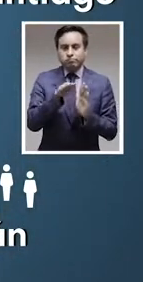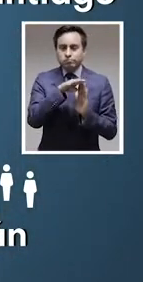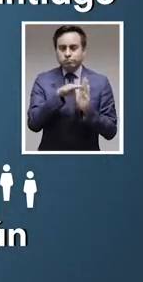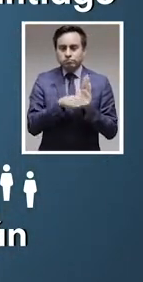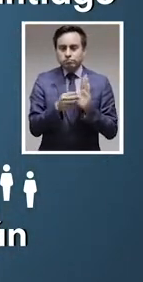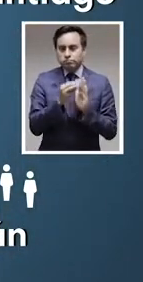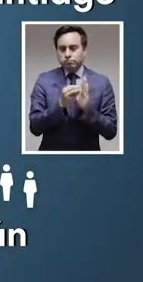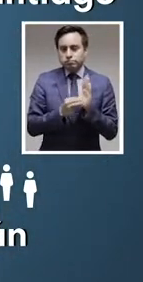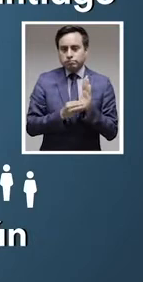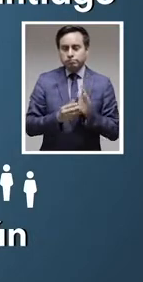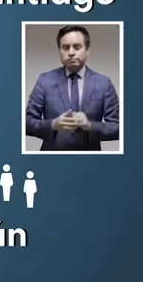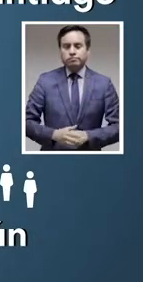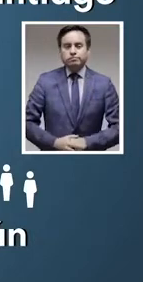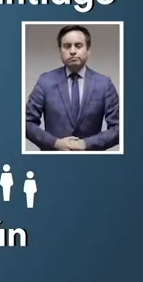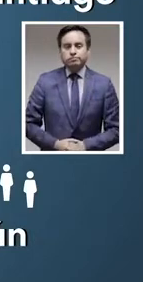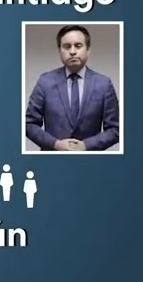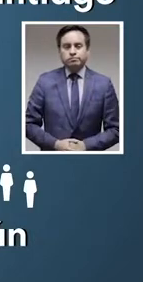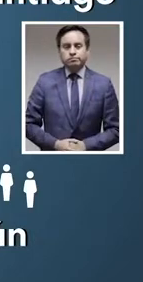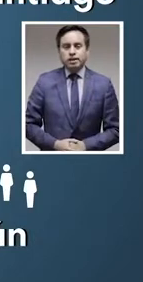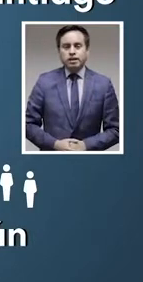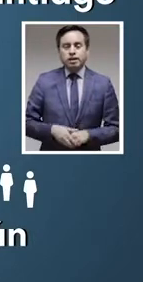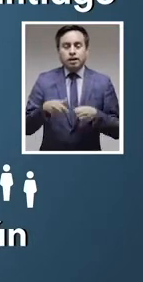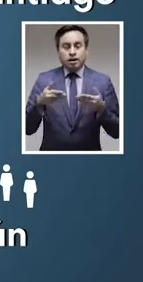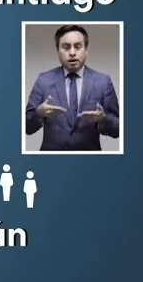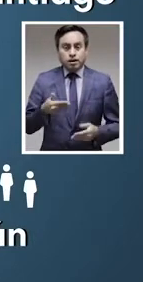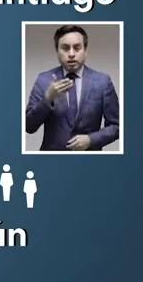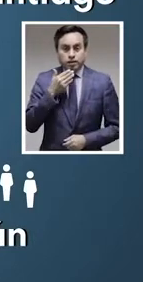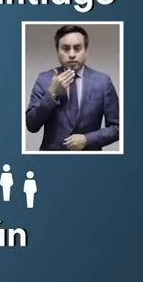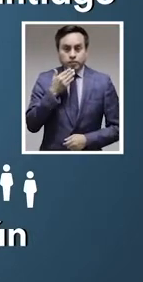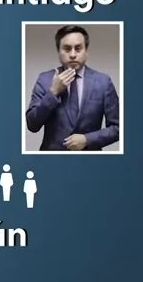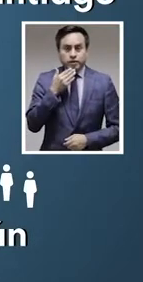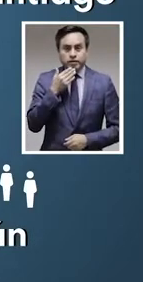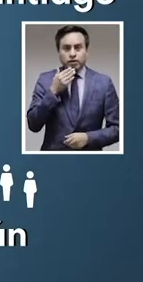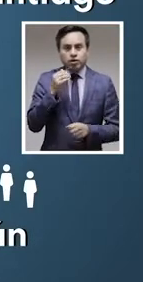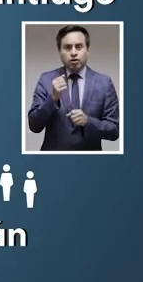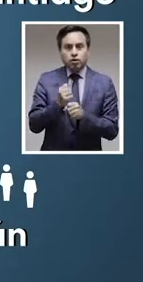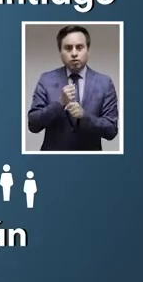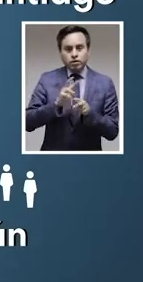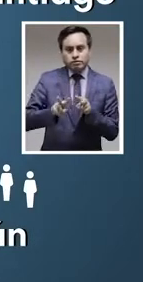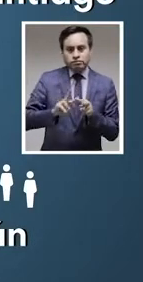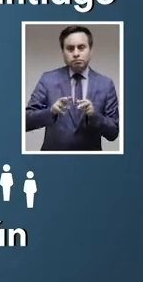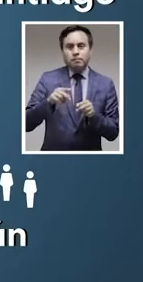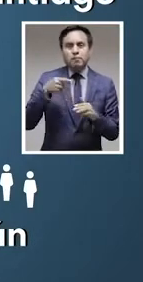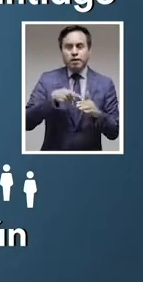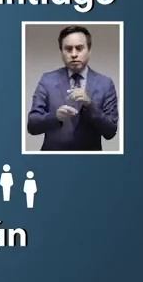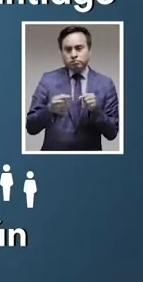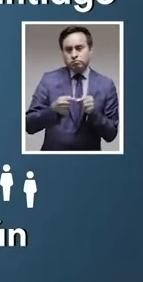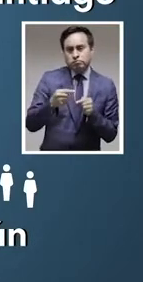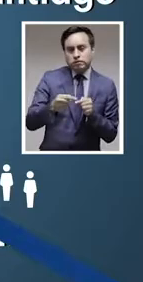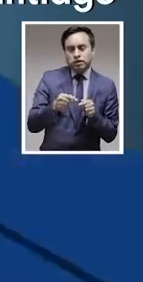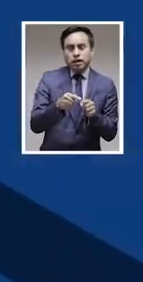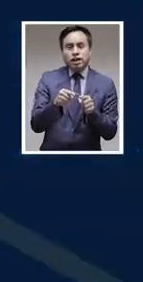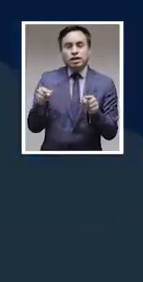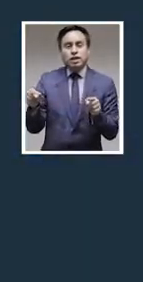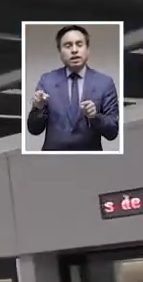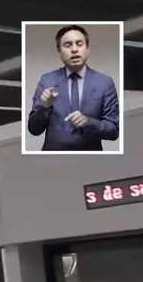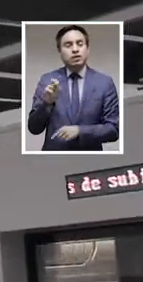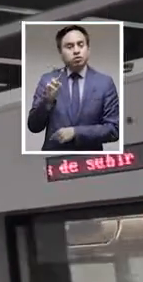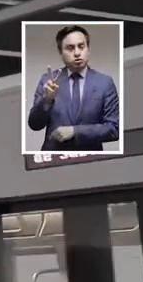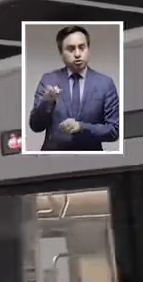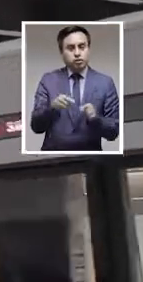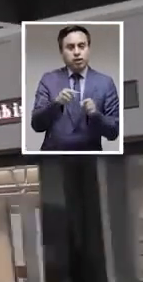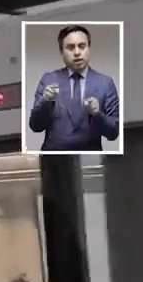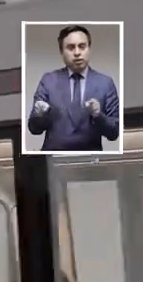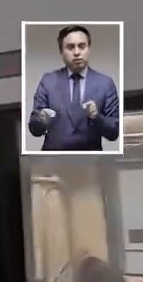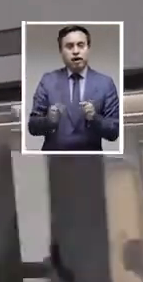originalmente planificado. Tenemos también dentro de las obras de extensión de metro la línea 2, una extensión de línea